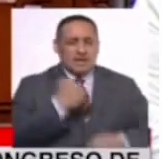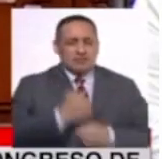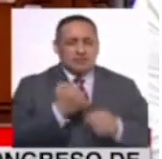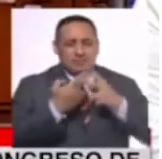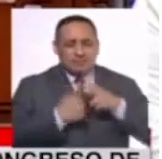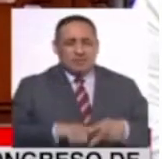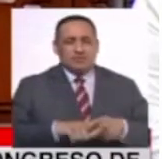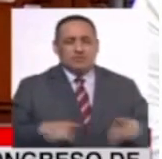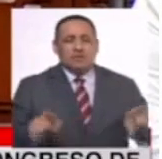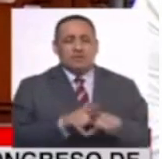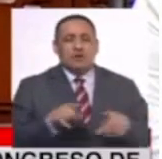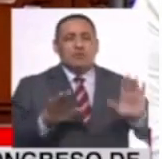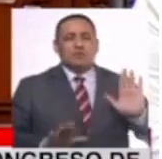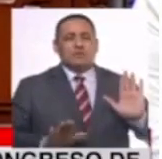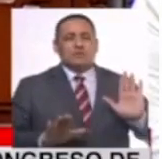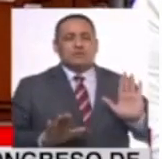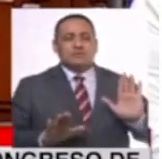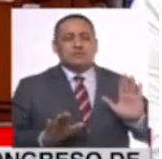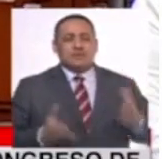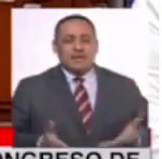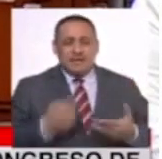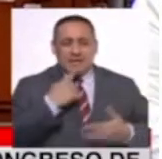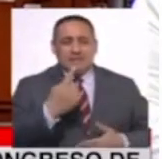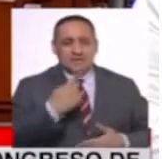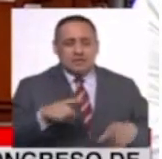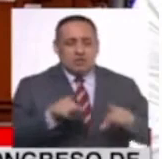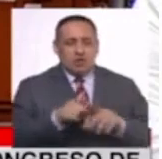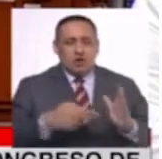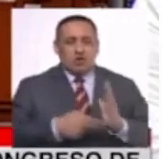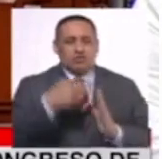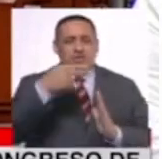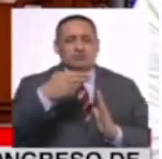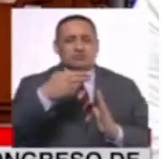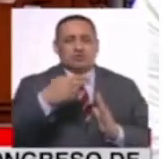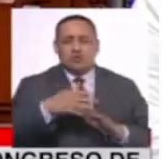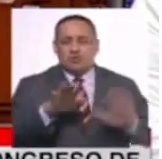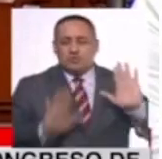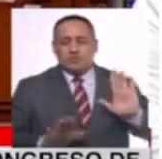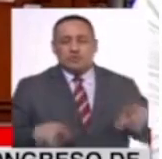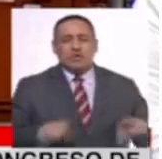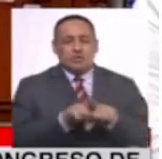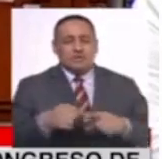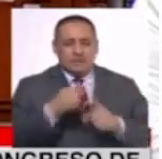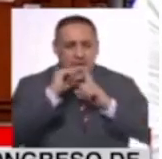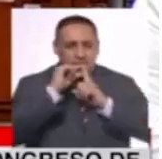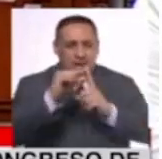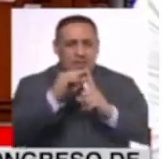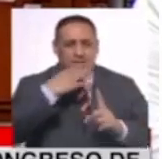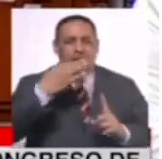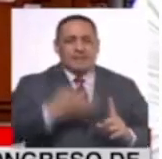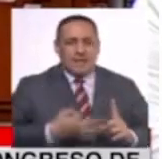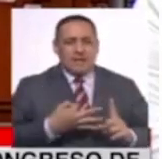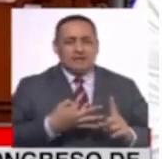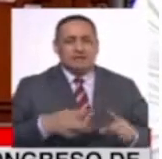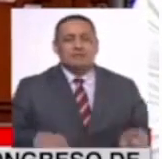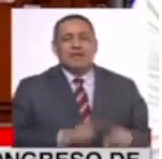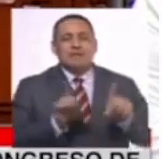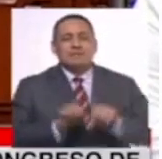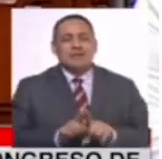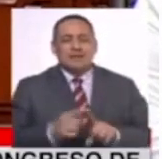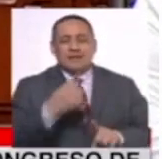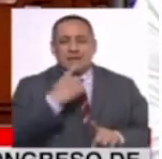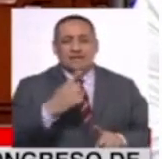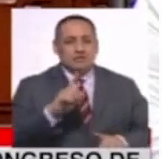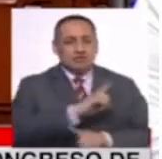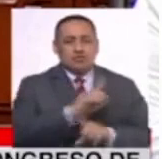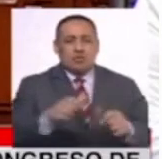iniciales. Comprometerse es ser honesto, comprometerse es tener palabra, comprometerse